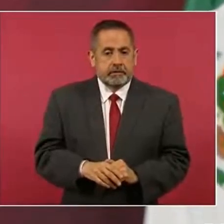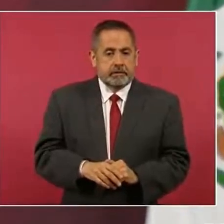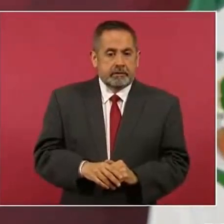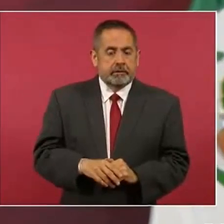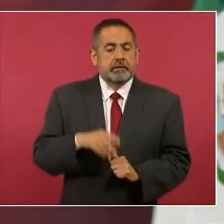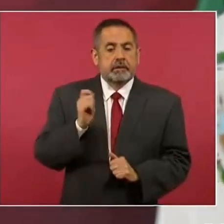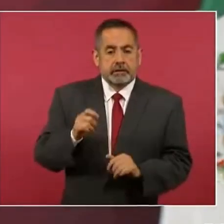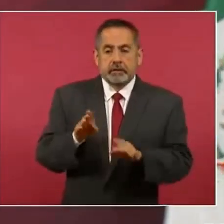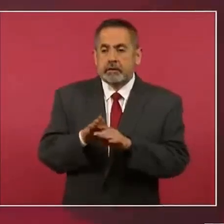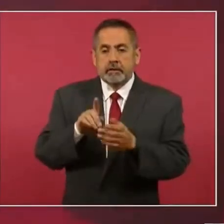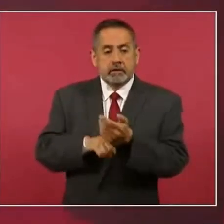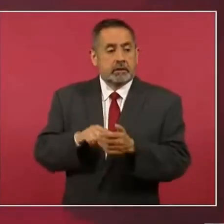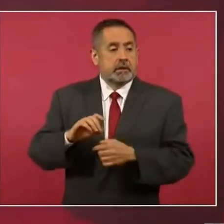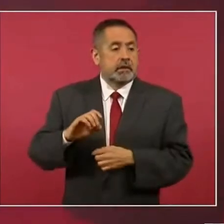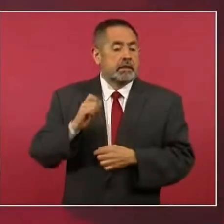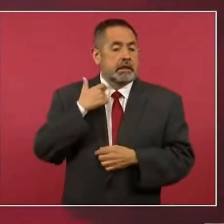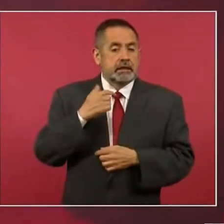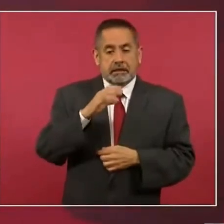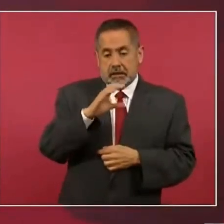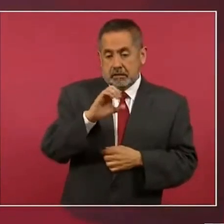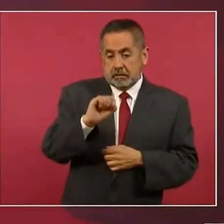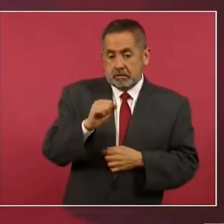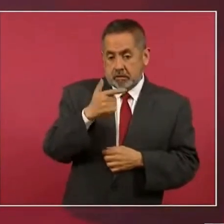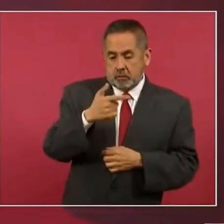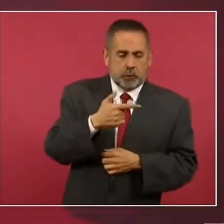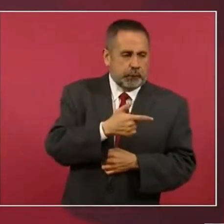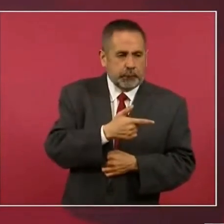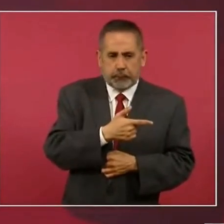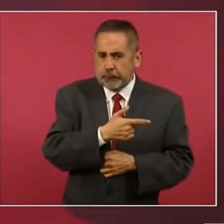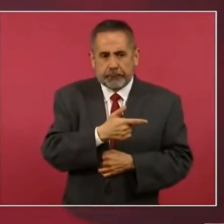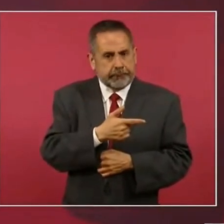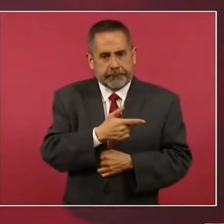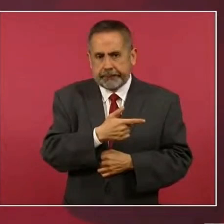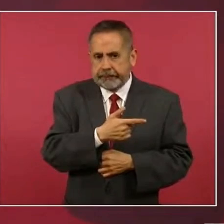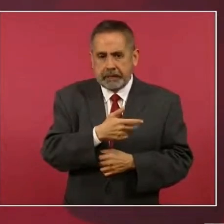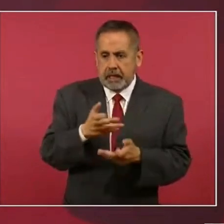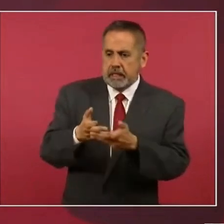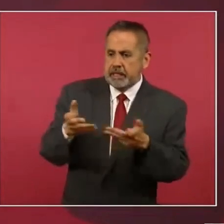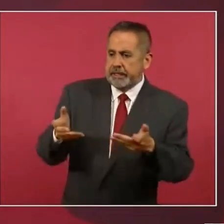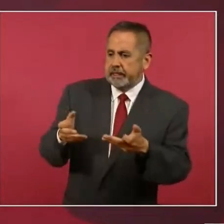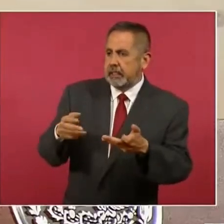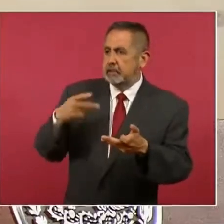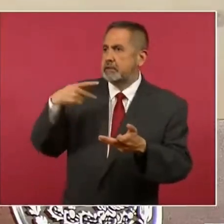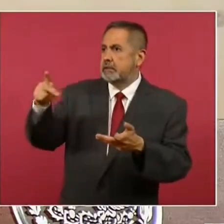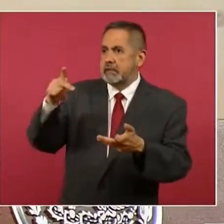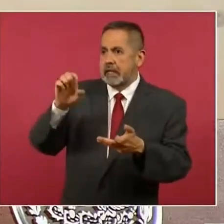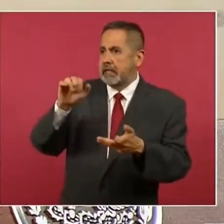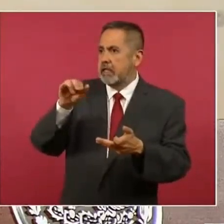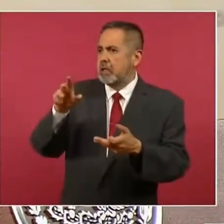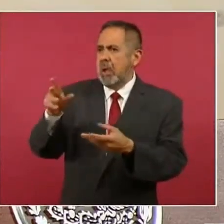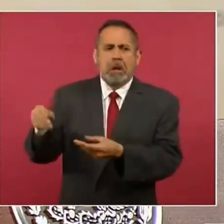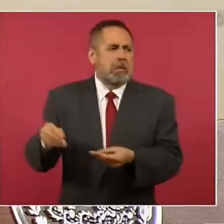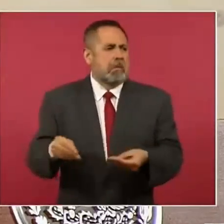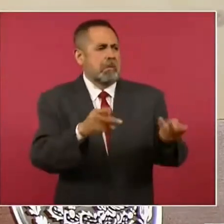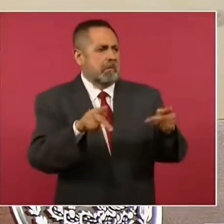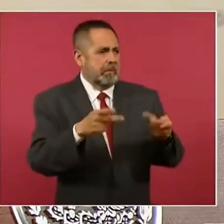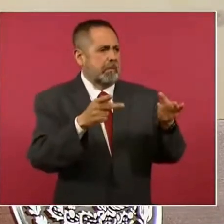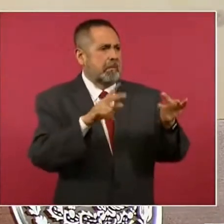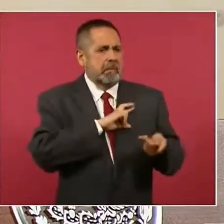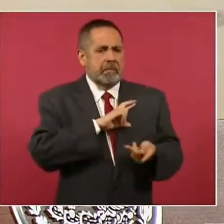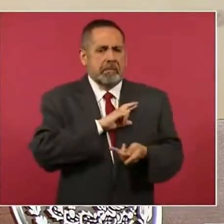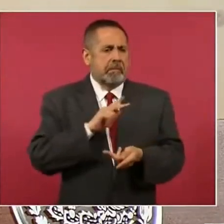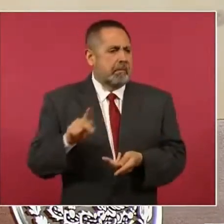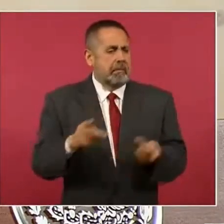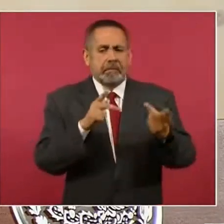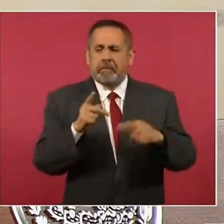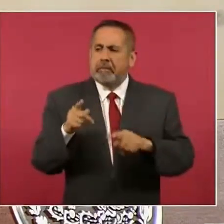ahí lo que hizo Salinas fue poner al mercado las tierras ejidales. Y como